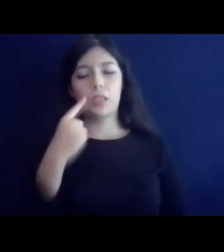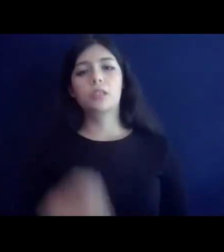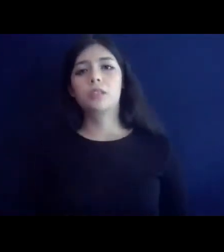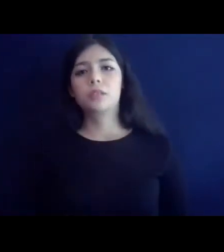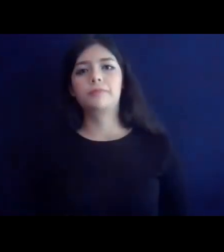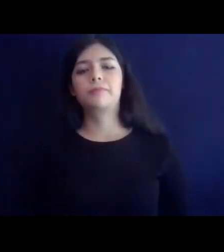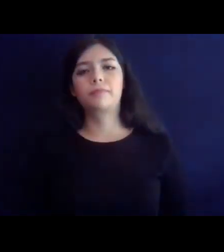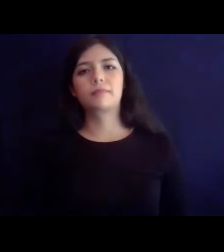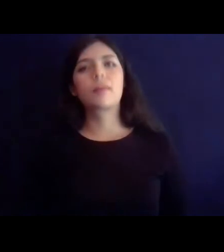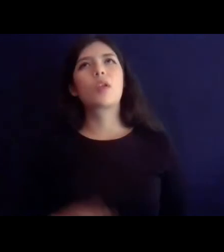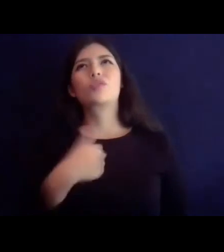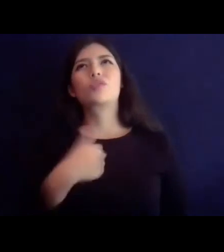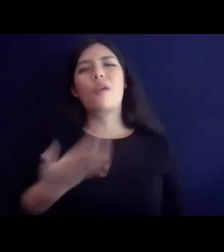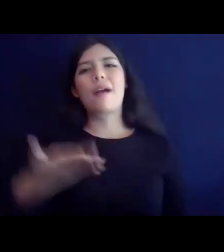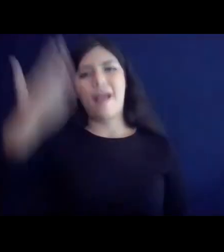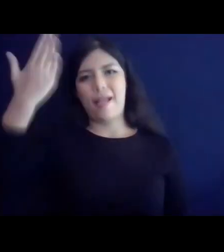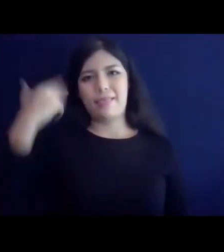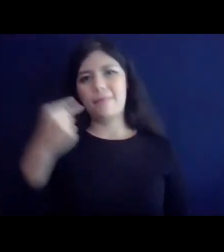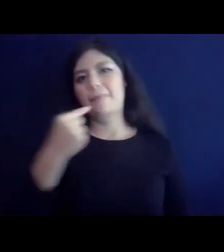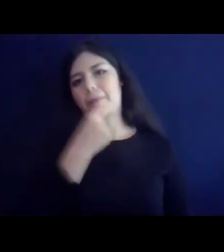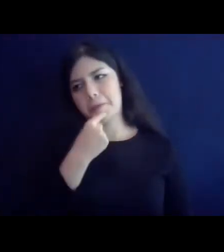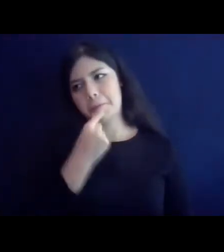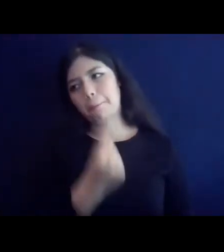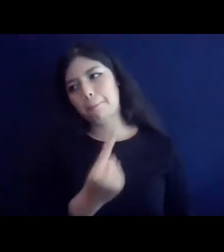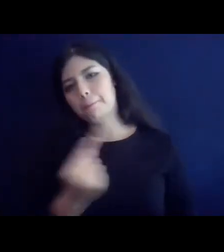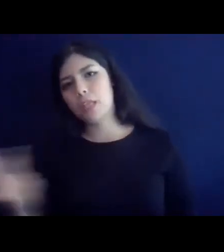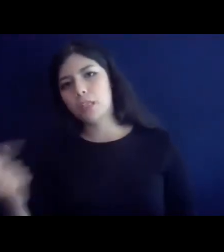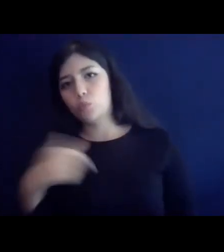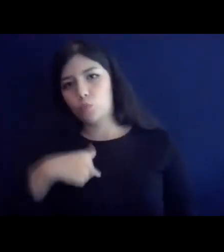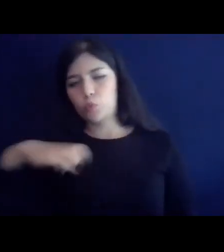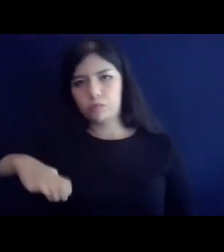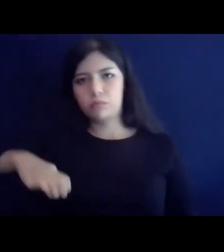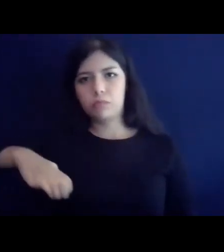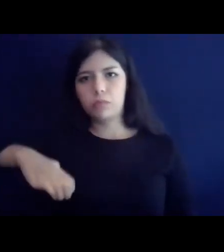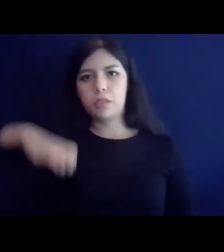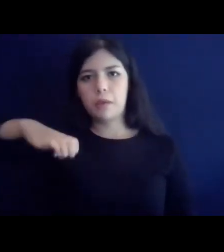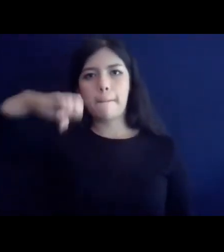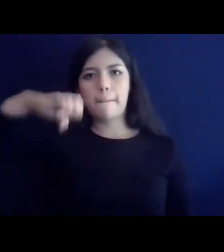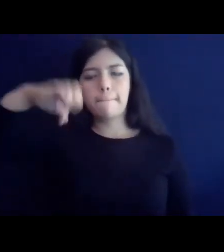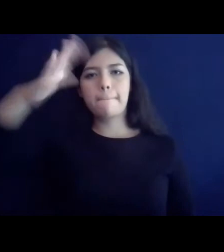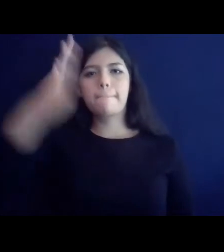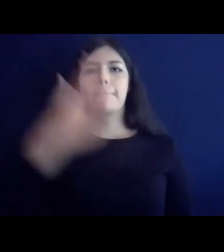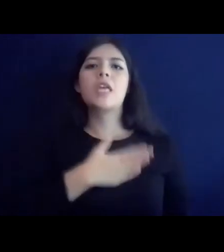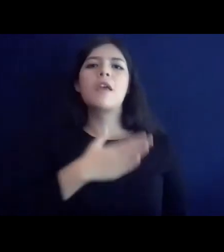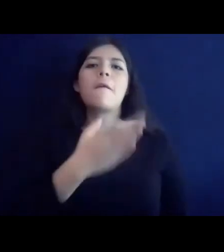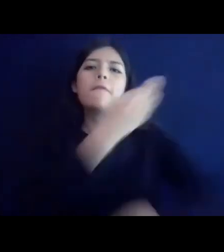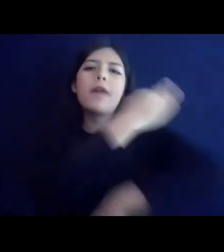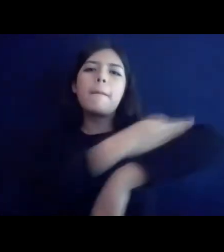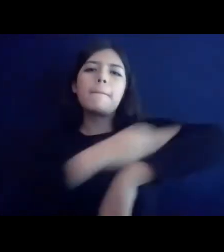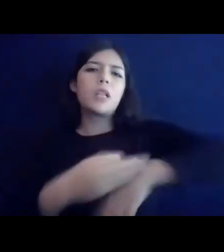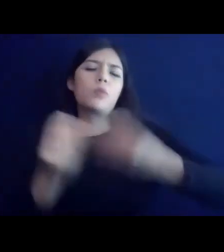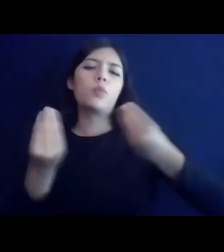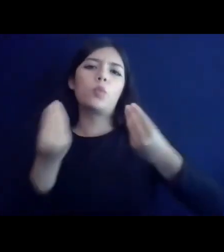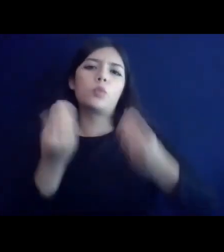consciente, crecí en un contexto social conservador, en una familia conservadora, que